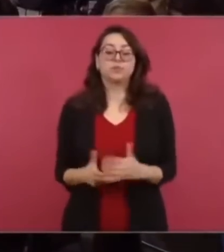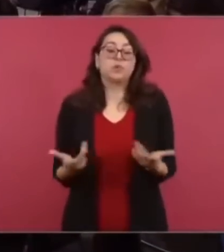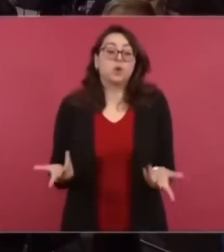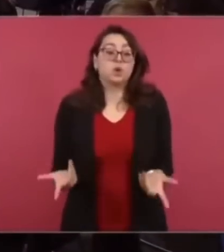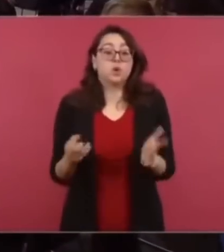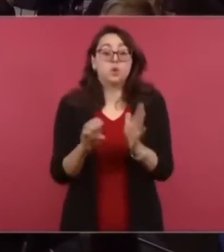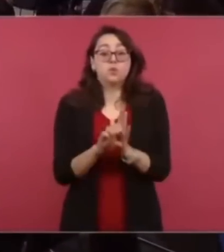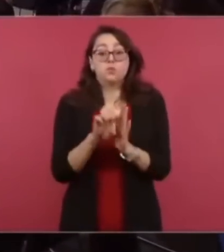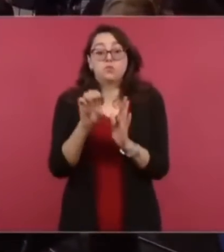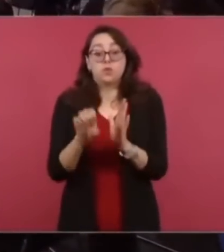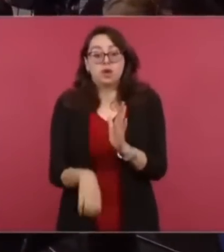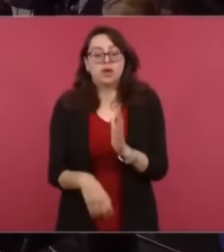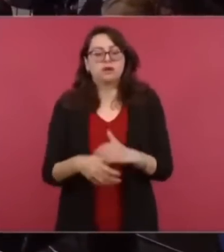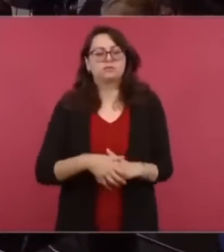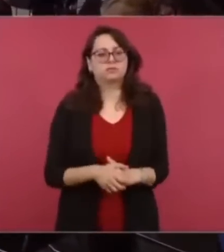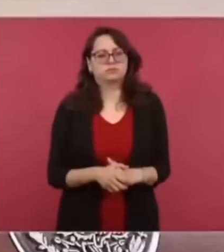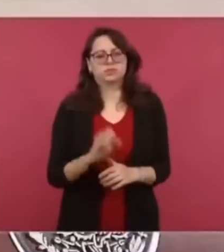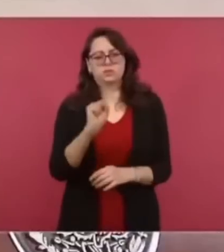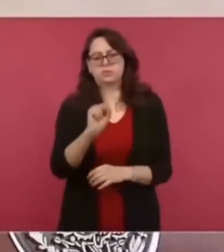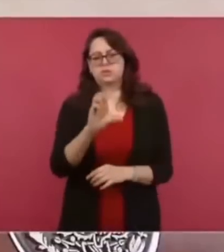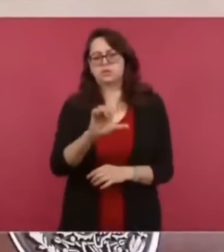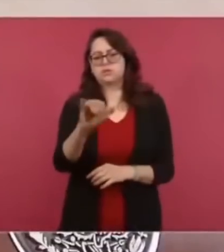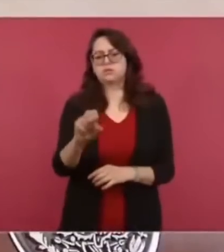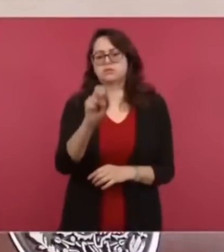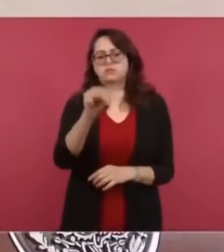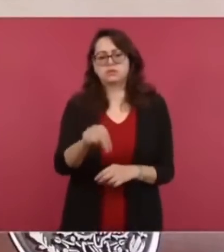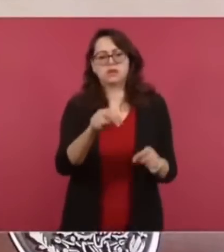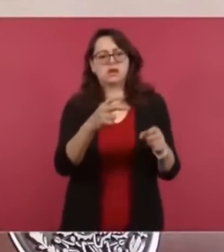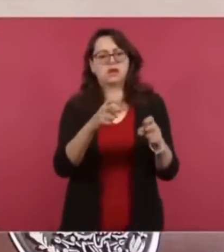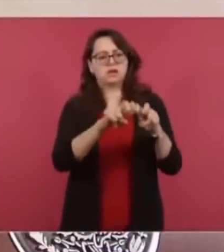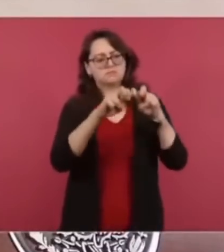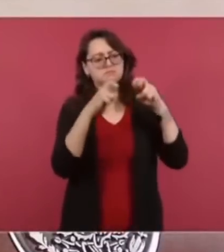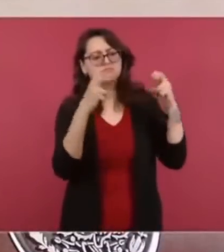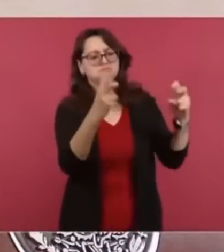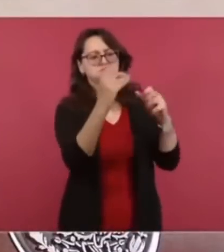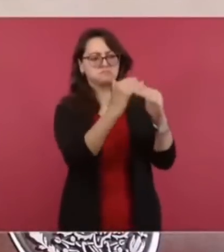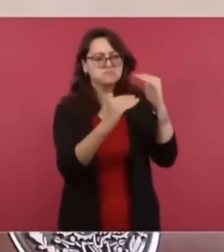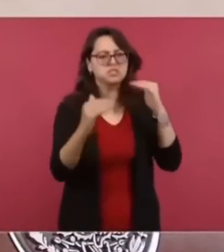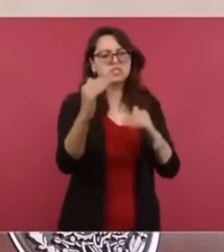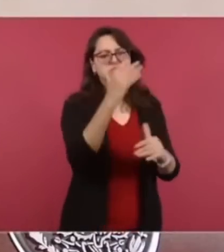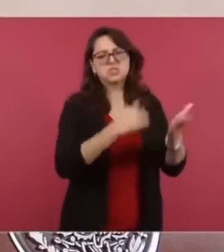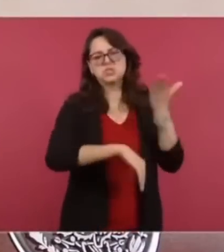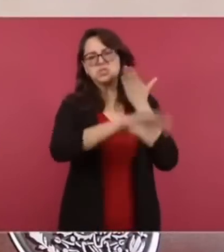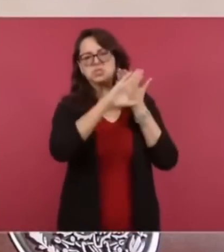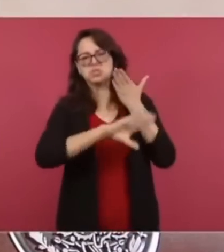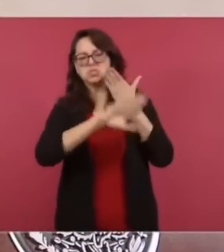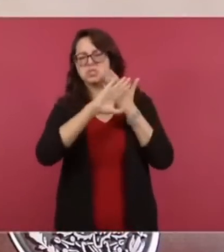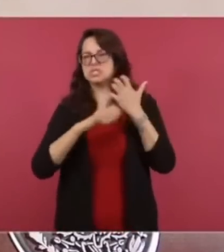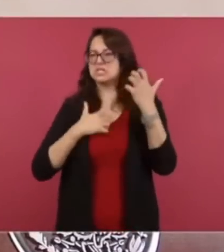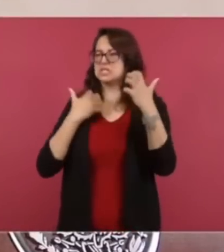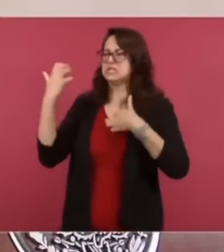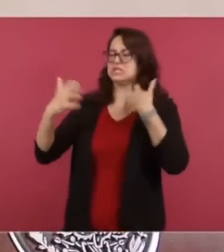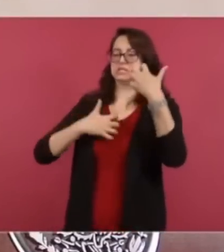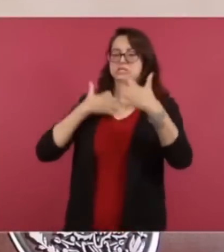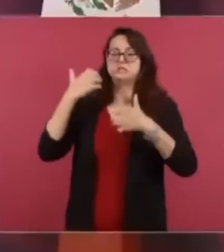pues hay que entenderlos. ¿Cómo no van a estar inconformes